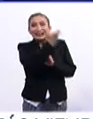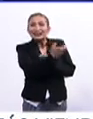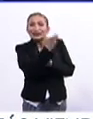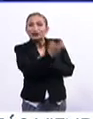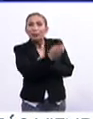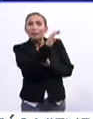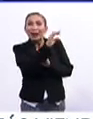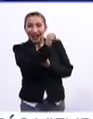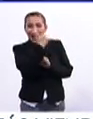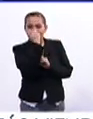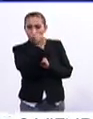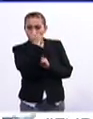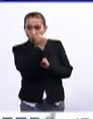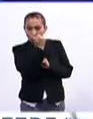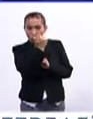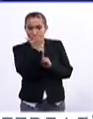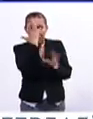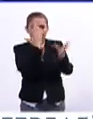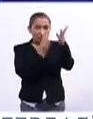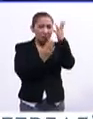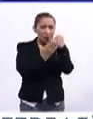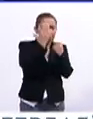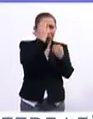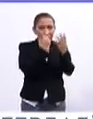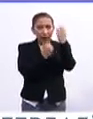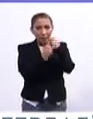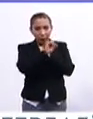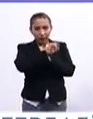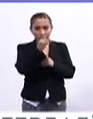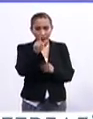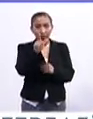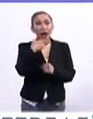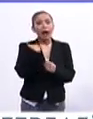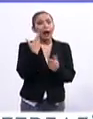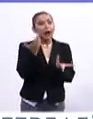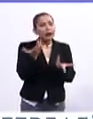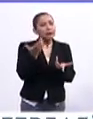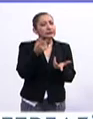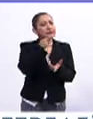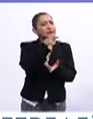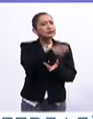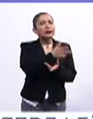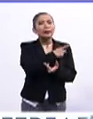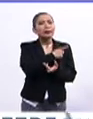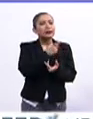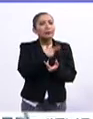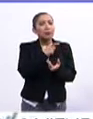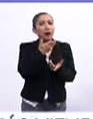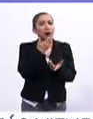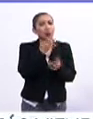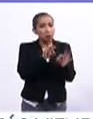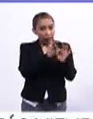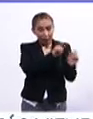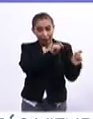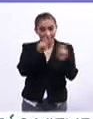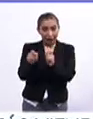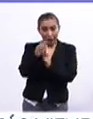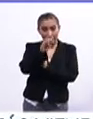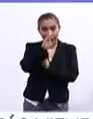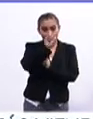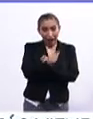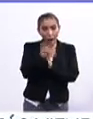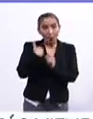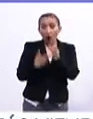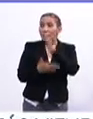que tiene que los alumnos que están en una formación profesional, una formación académica, tengan acceso a poder, pues de alguna